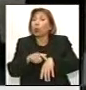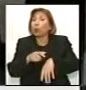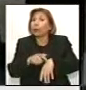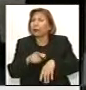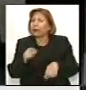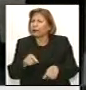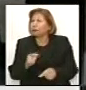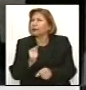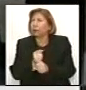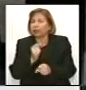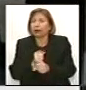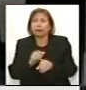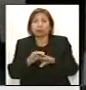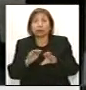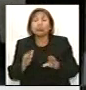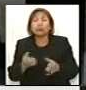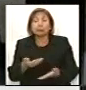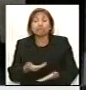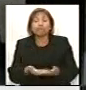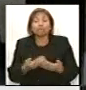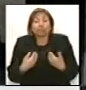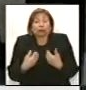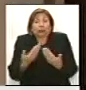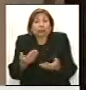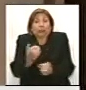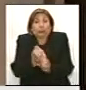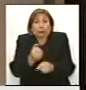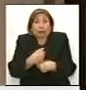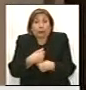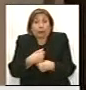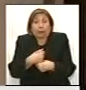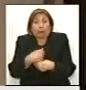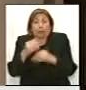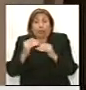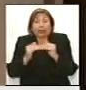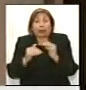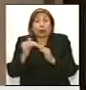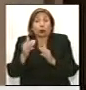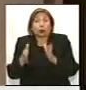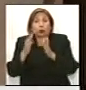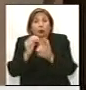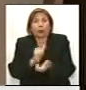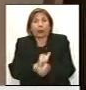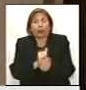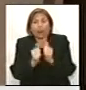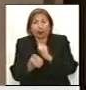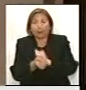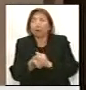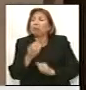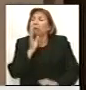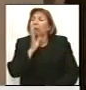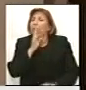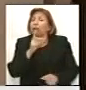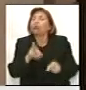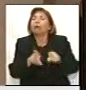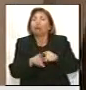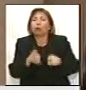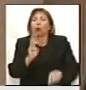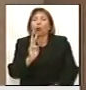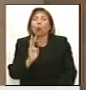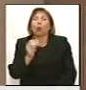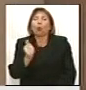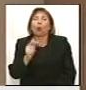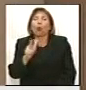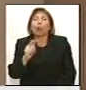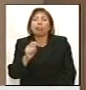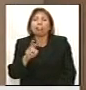que busca evaluar el estado en el que se encuentran las obras de la reconstrucción con cambios, hizo uso de la palabra también Walter Obando,